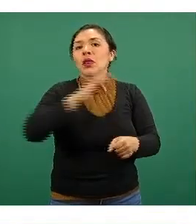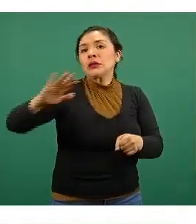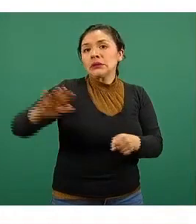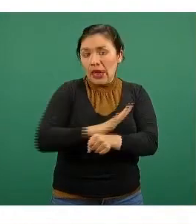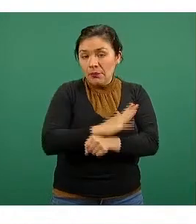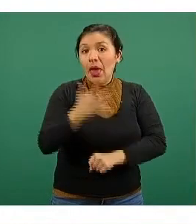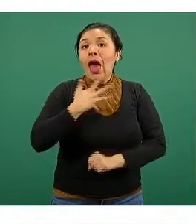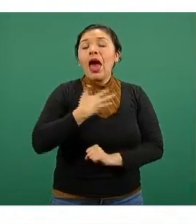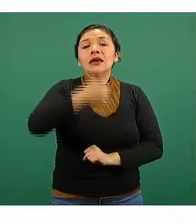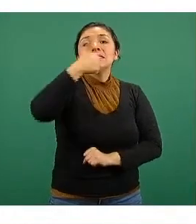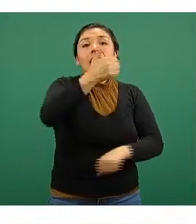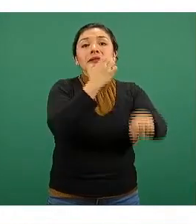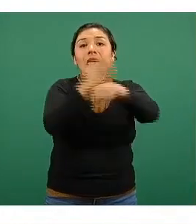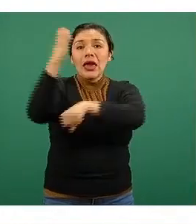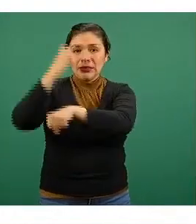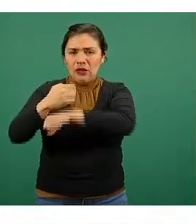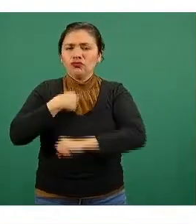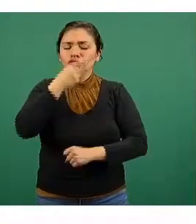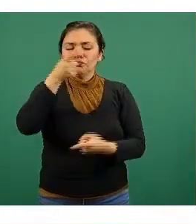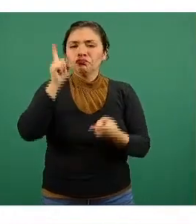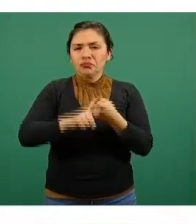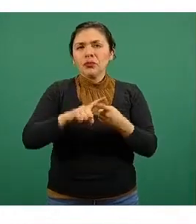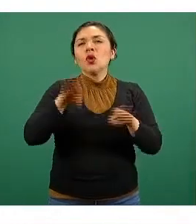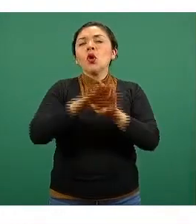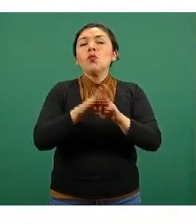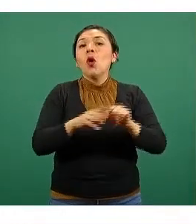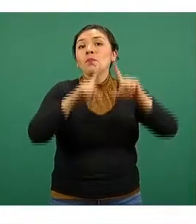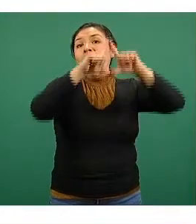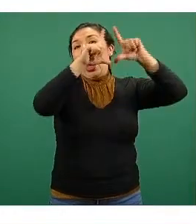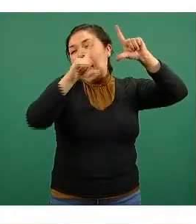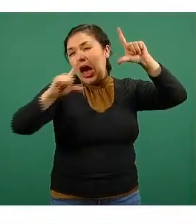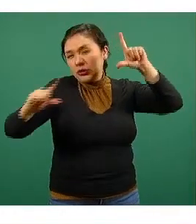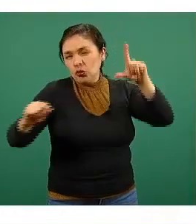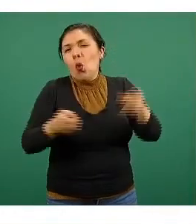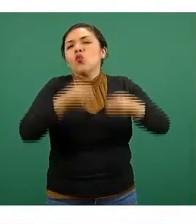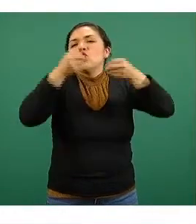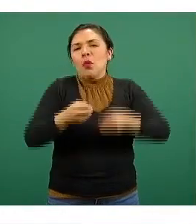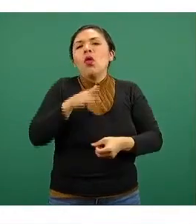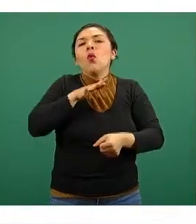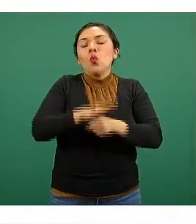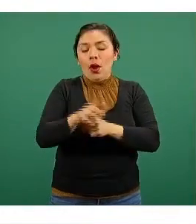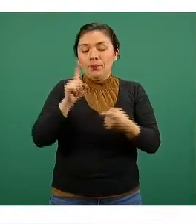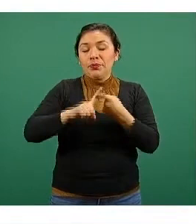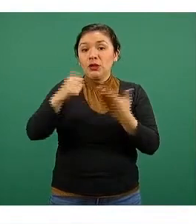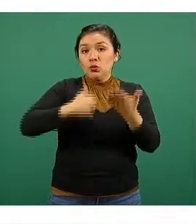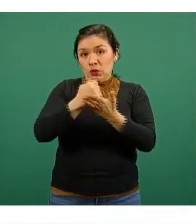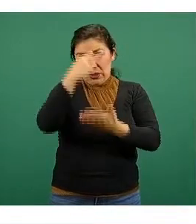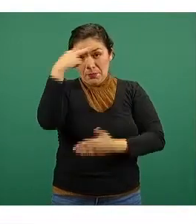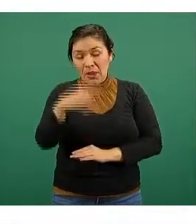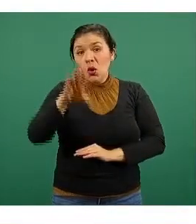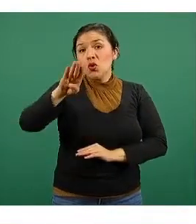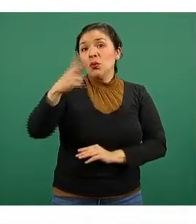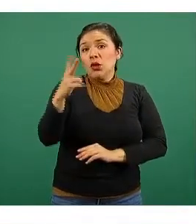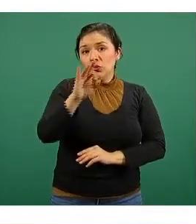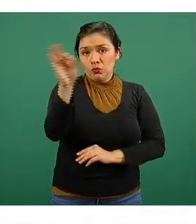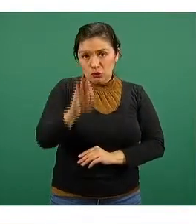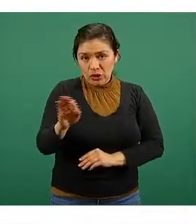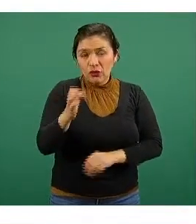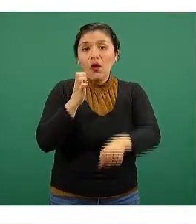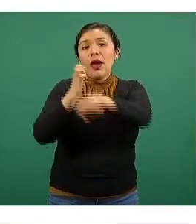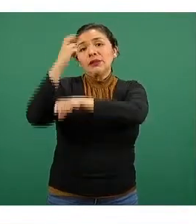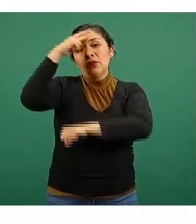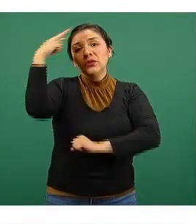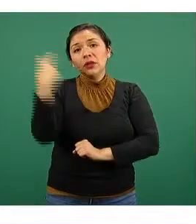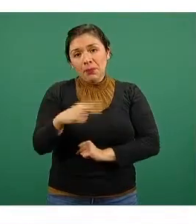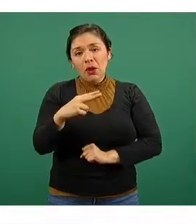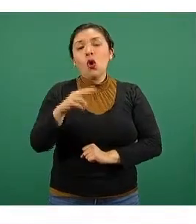rango, las nombramos rápidamente de mayor a menor ocupación. Ciudad de México con un 92%, Estado de